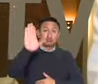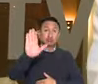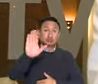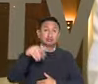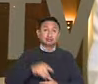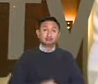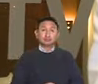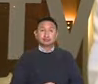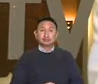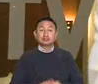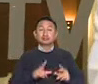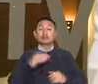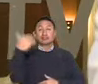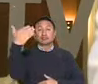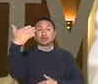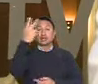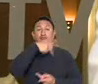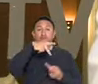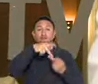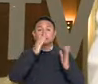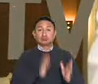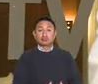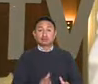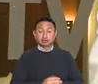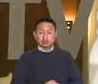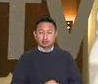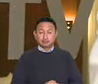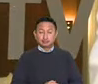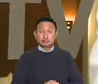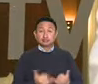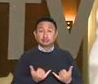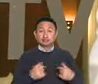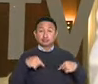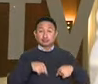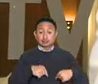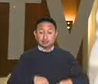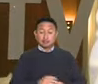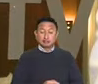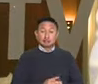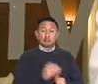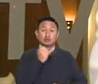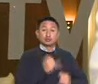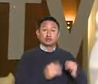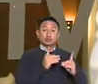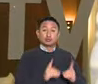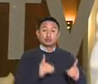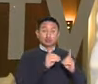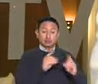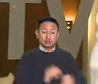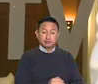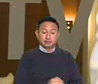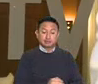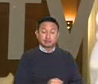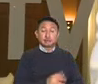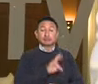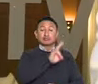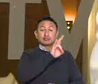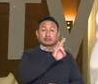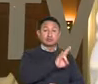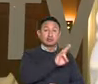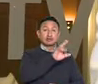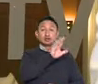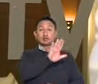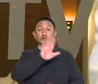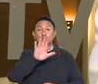web sobre alcaldes y prefectos. Estamos ya precisamente con la última actualización. 7:55 de